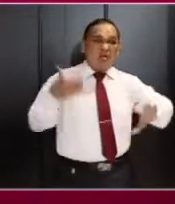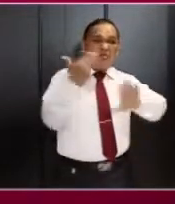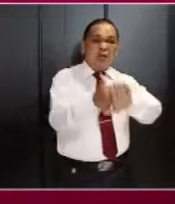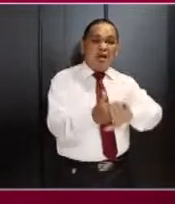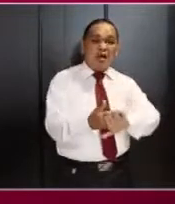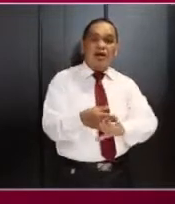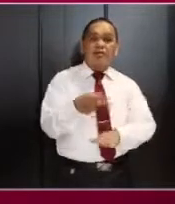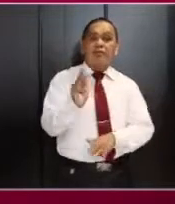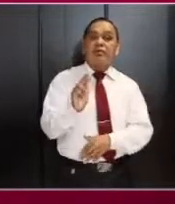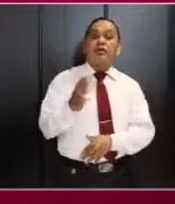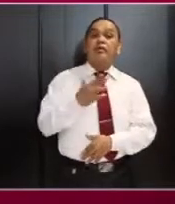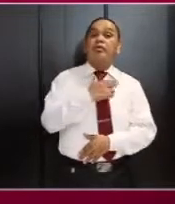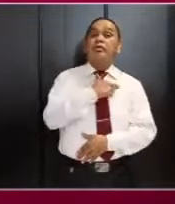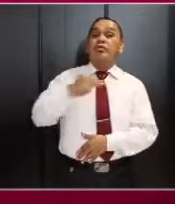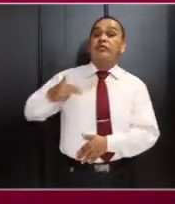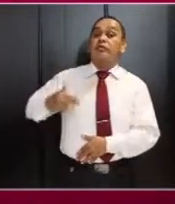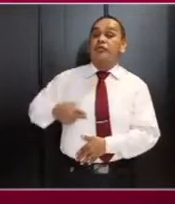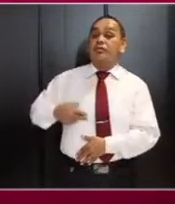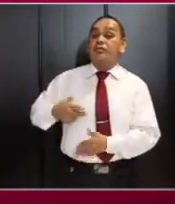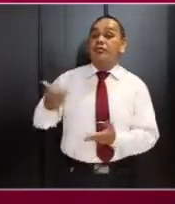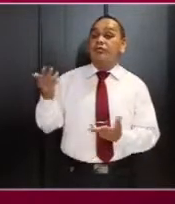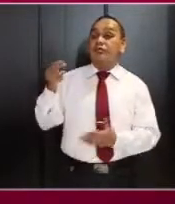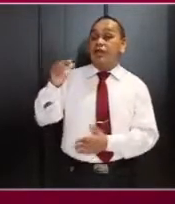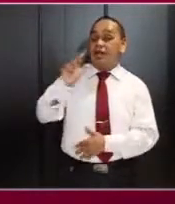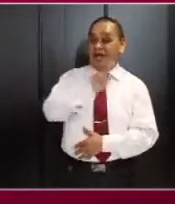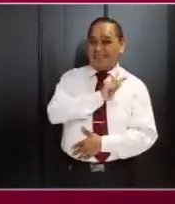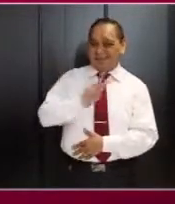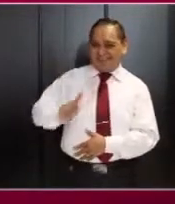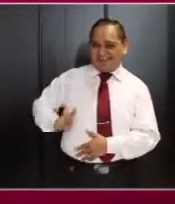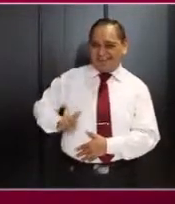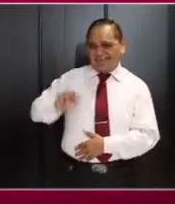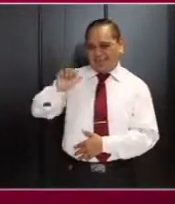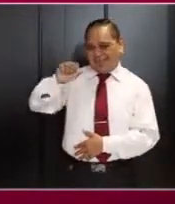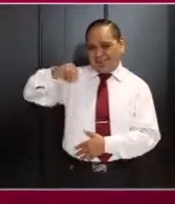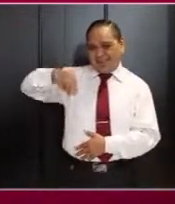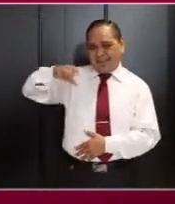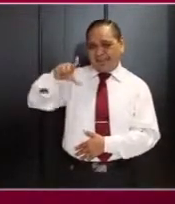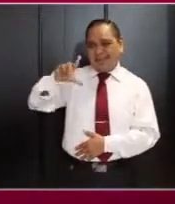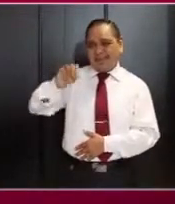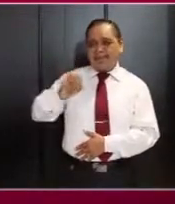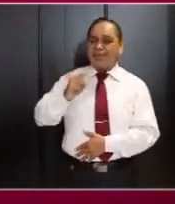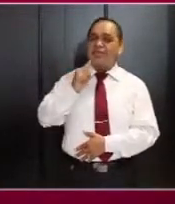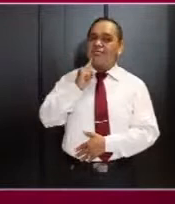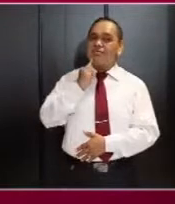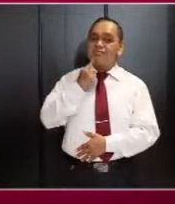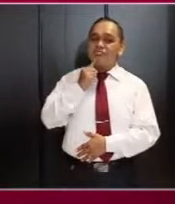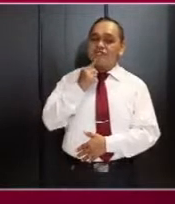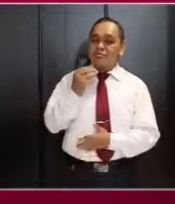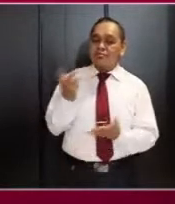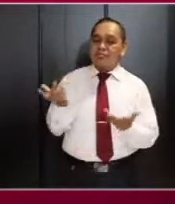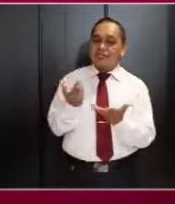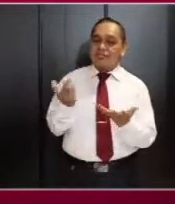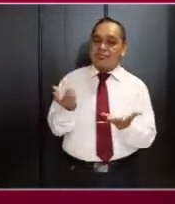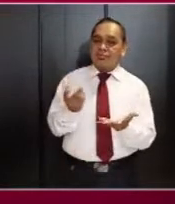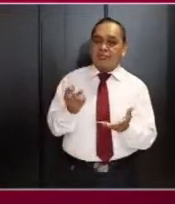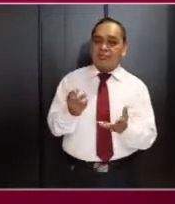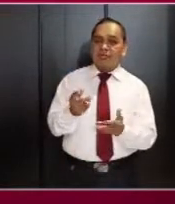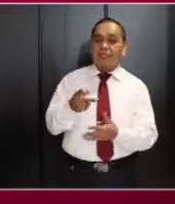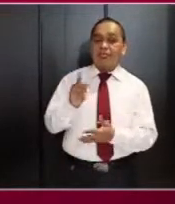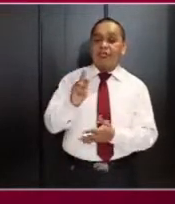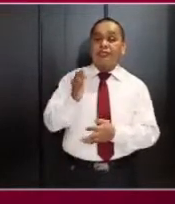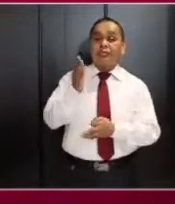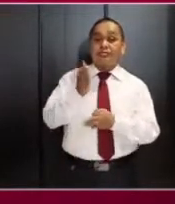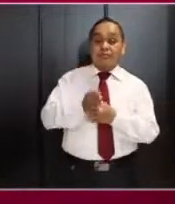obra que hizo nuestro presidente, porque esta obra no es del ayuntamiento y eso nos queda muy claro. Pero además, fíjate, este video